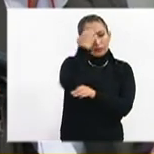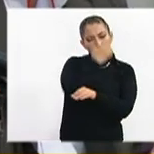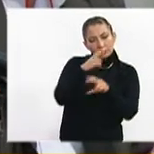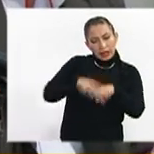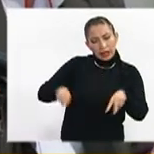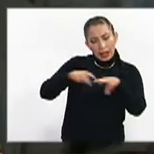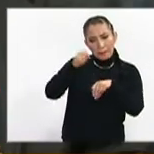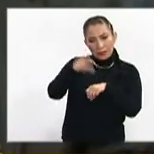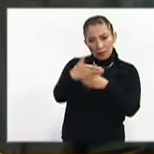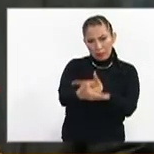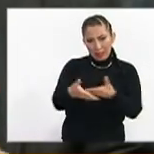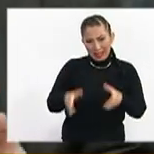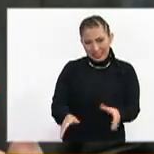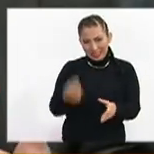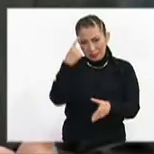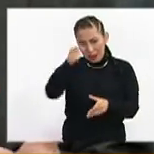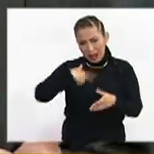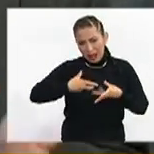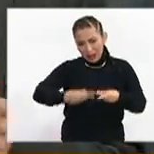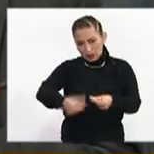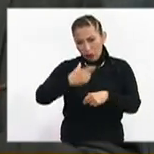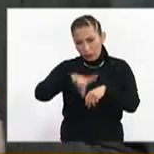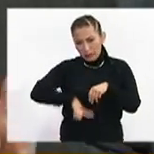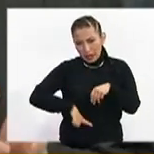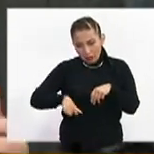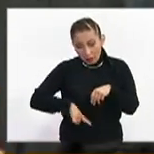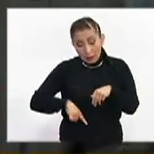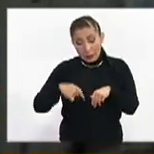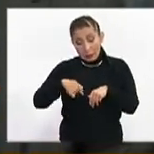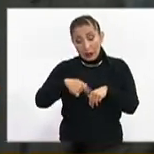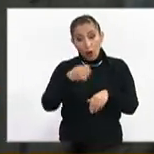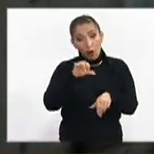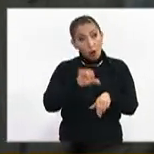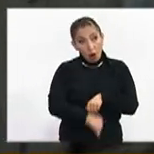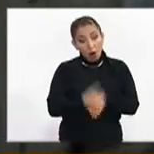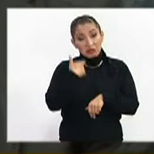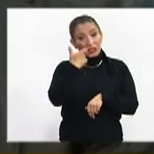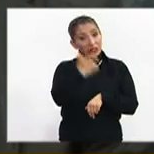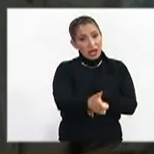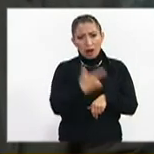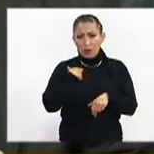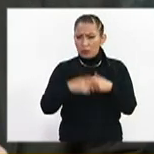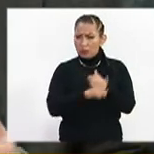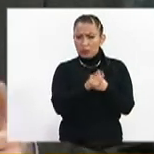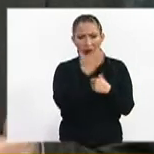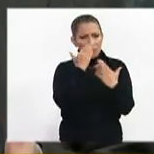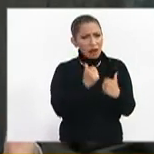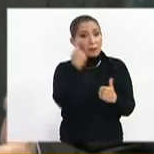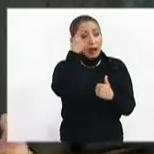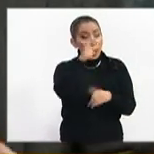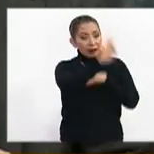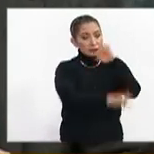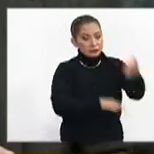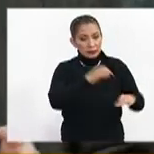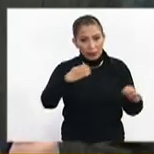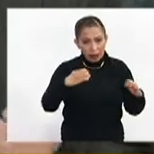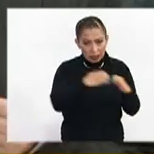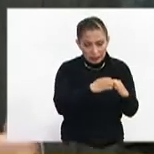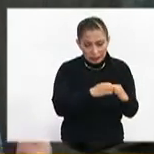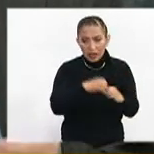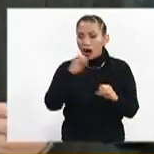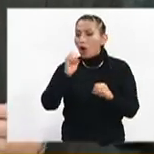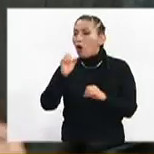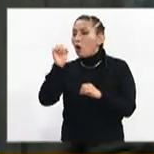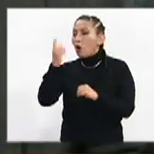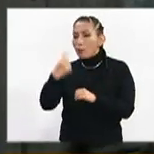análisis del paquete, pero al día de hoy lo financiero no ha sido obstáculo ni para la atención a la emergencia